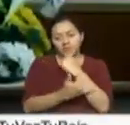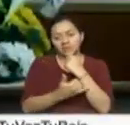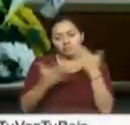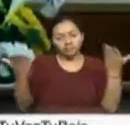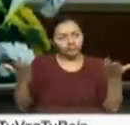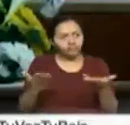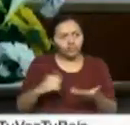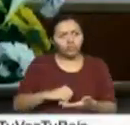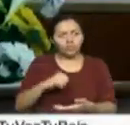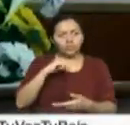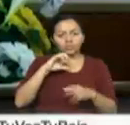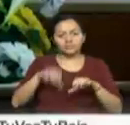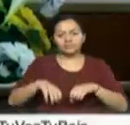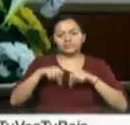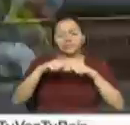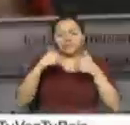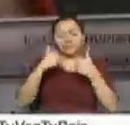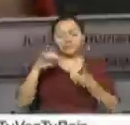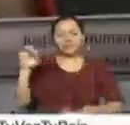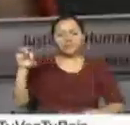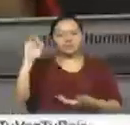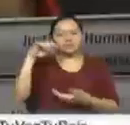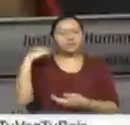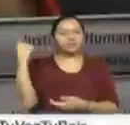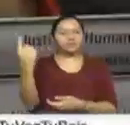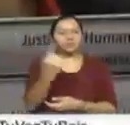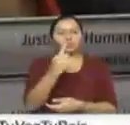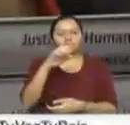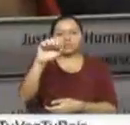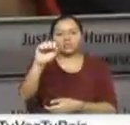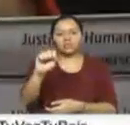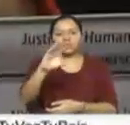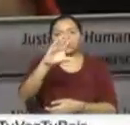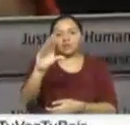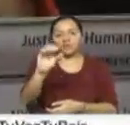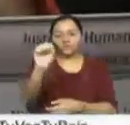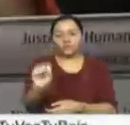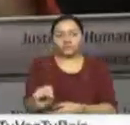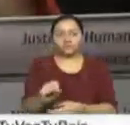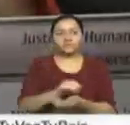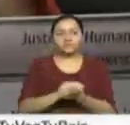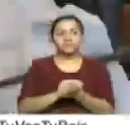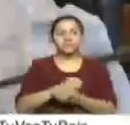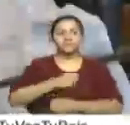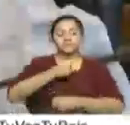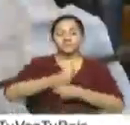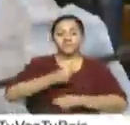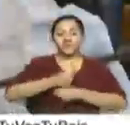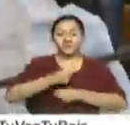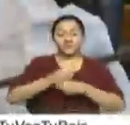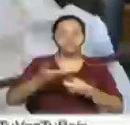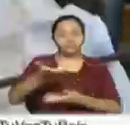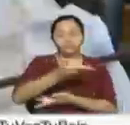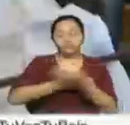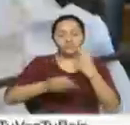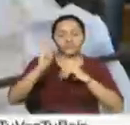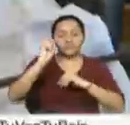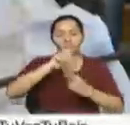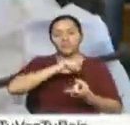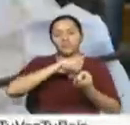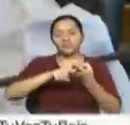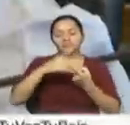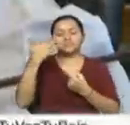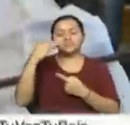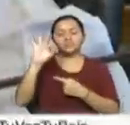acoger esta sede, que representa a todos los pueblos africanos. Los trabajos de los afrodiputados continuarán hasta el próximo